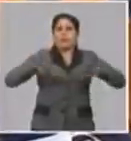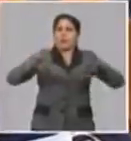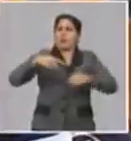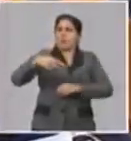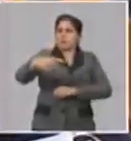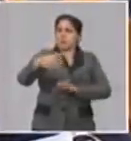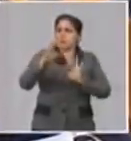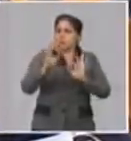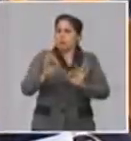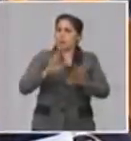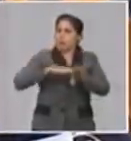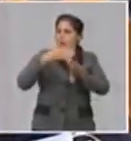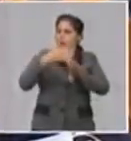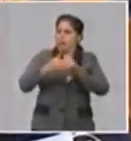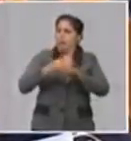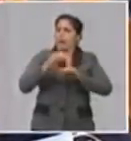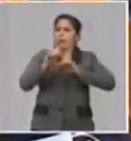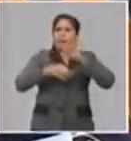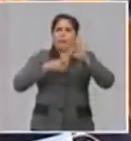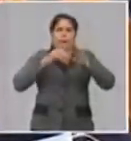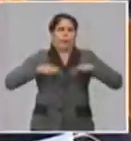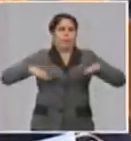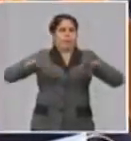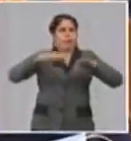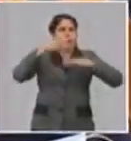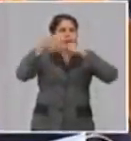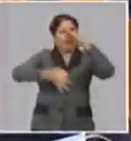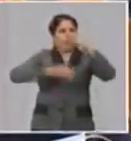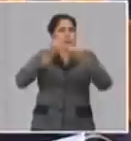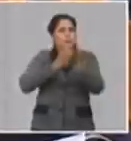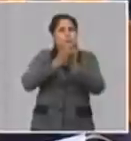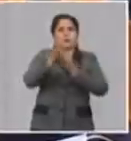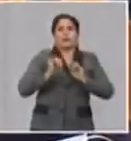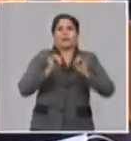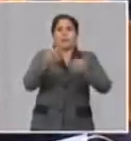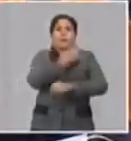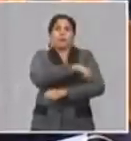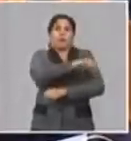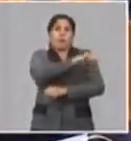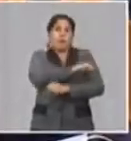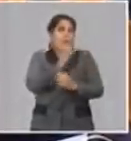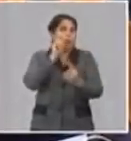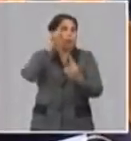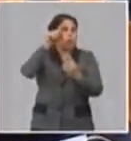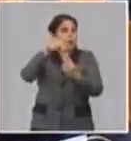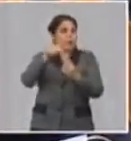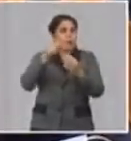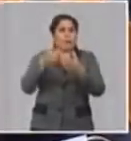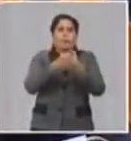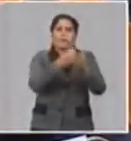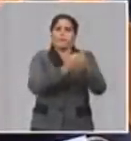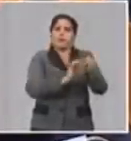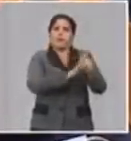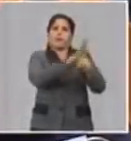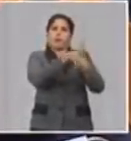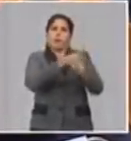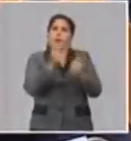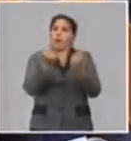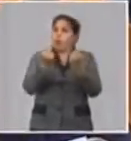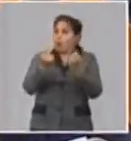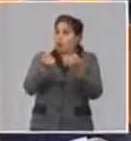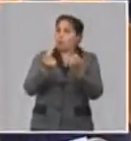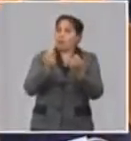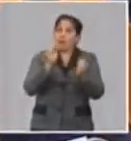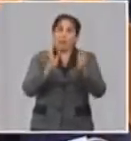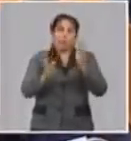redondas que en momentos más adelante tendremos para continuar informando sobre la estrategia de enfrentamiento al